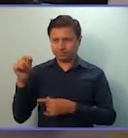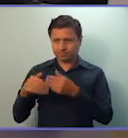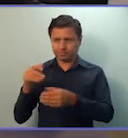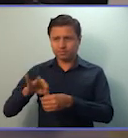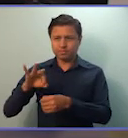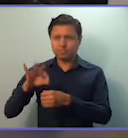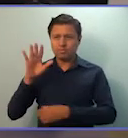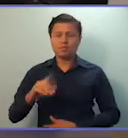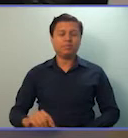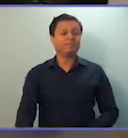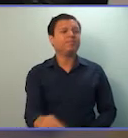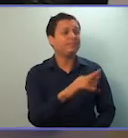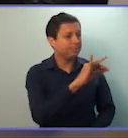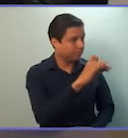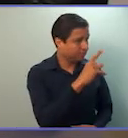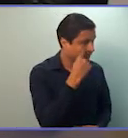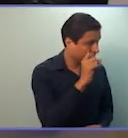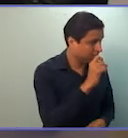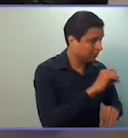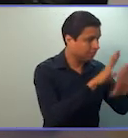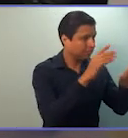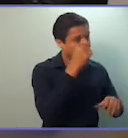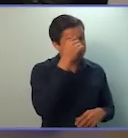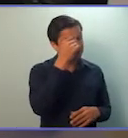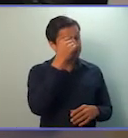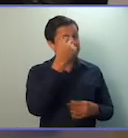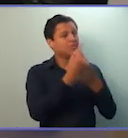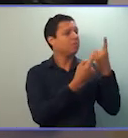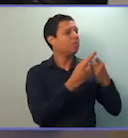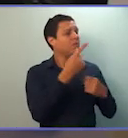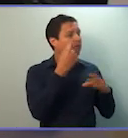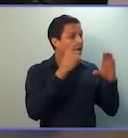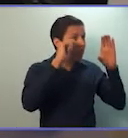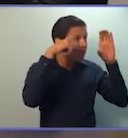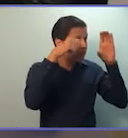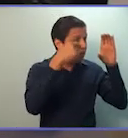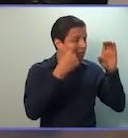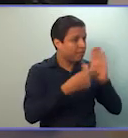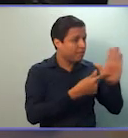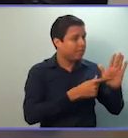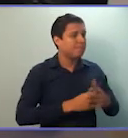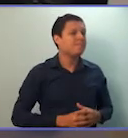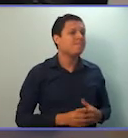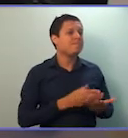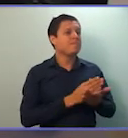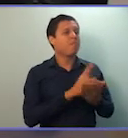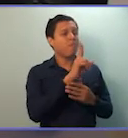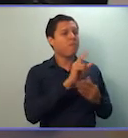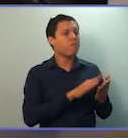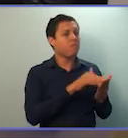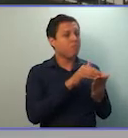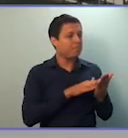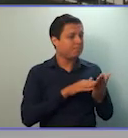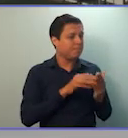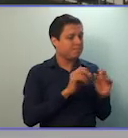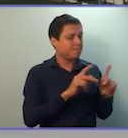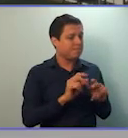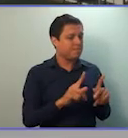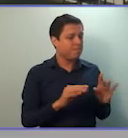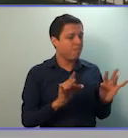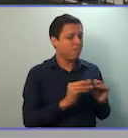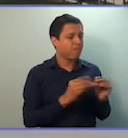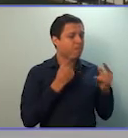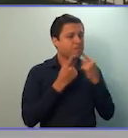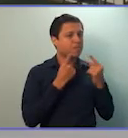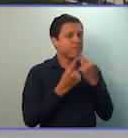como no y bueno habían algunas dudas ahí verdad que ya hemos despejado también a lo largo de estos dos programas de cita electoral